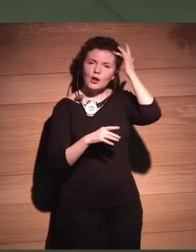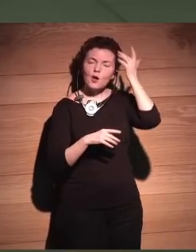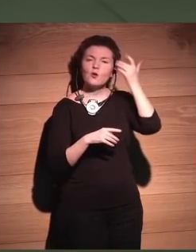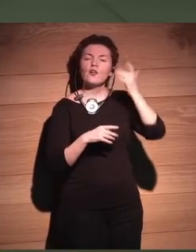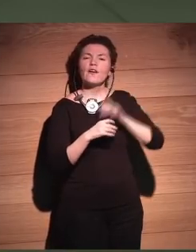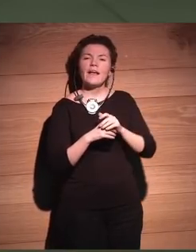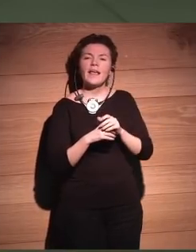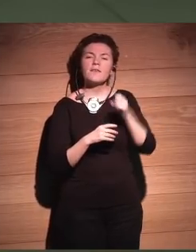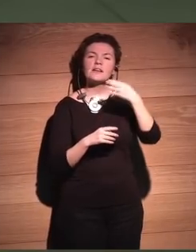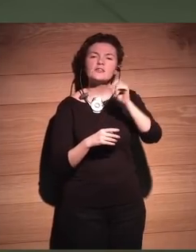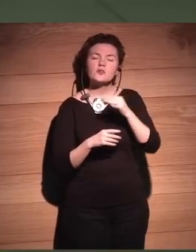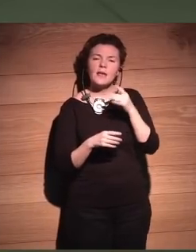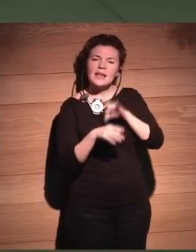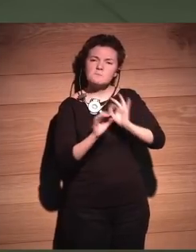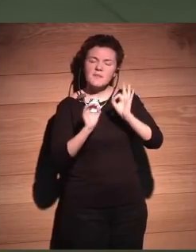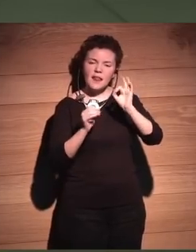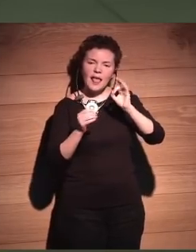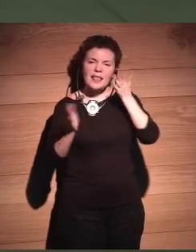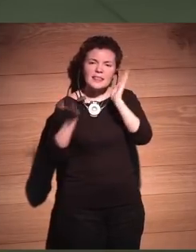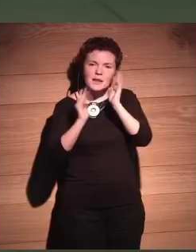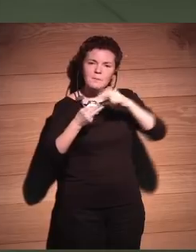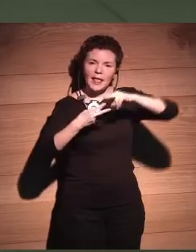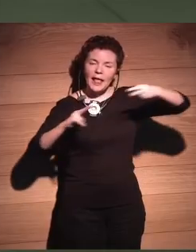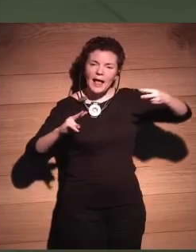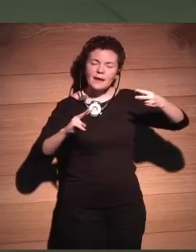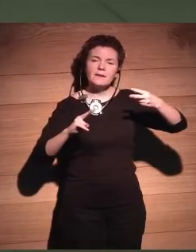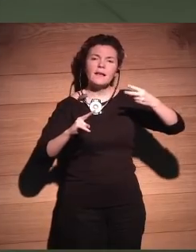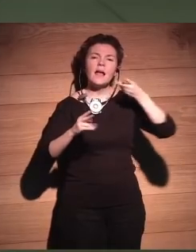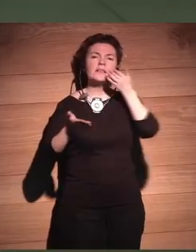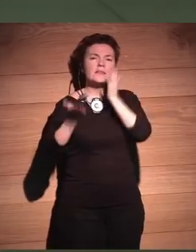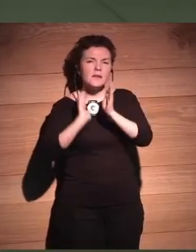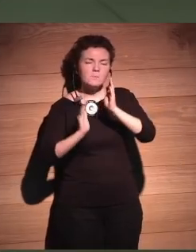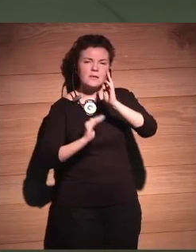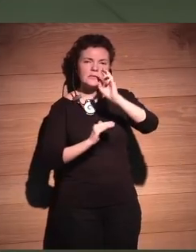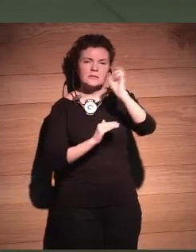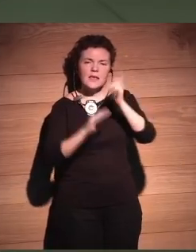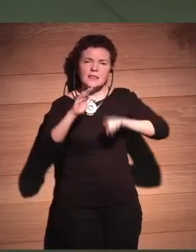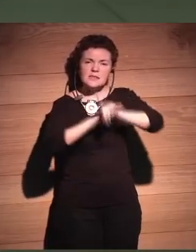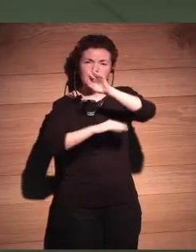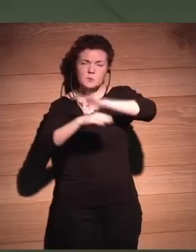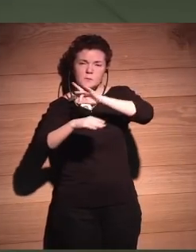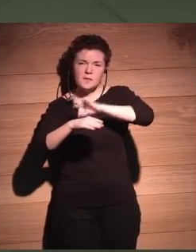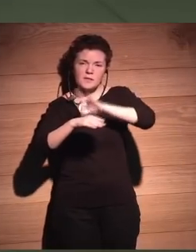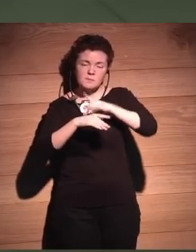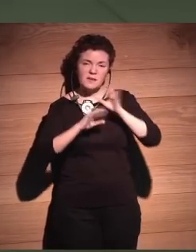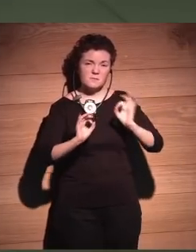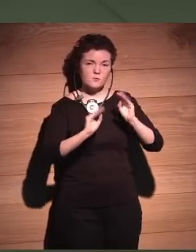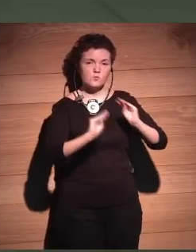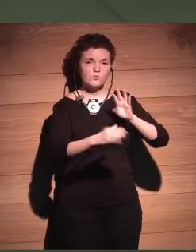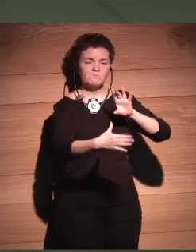Varsovia. Está especializado en terapia génica y ha llevado a cabo múltiples terapias y desarrolla medicinas para esta